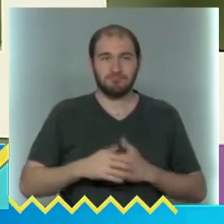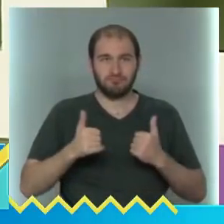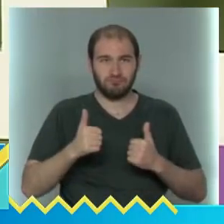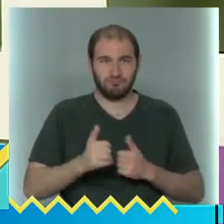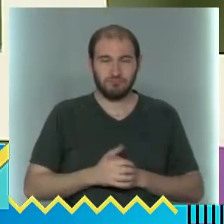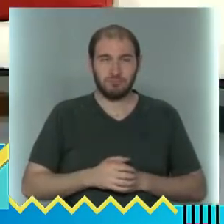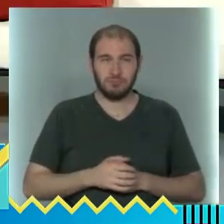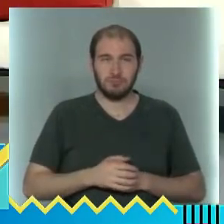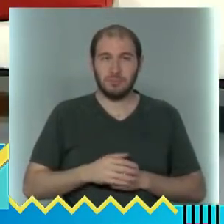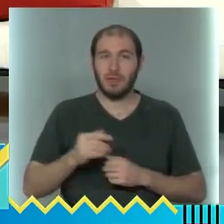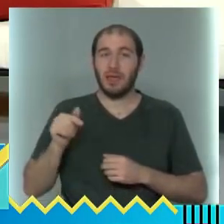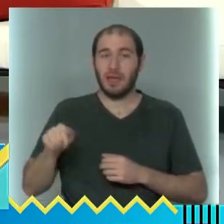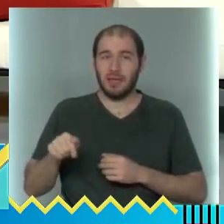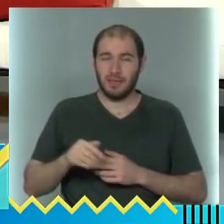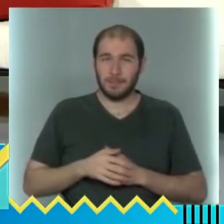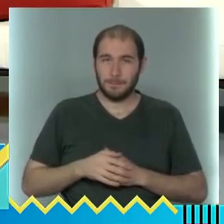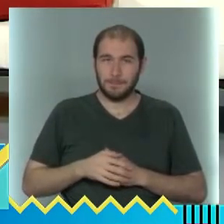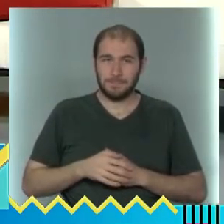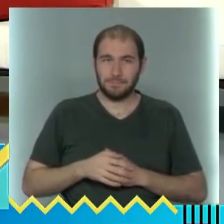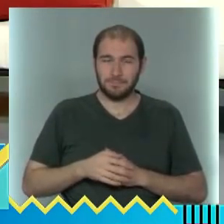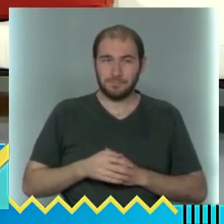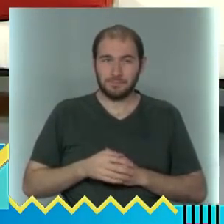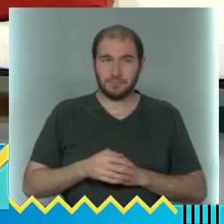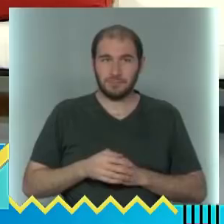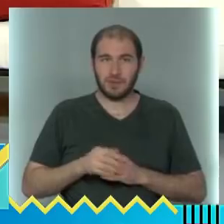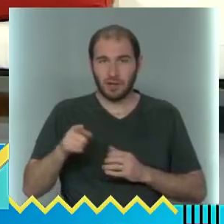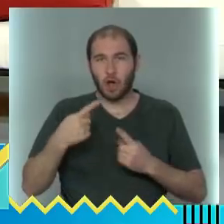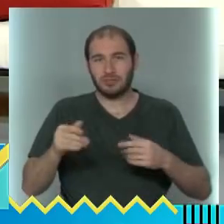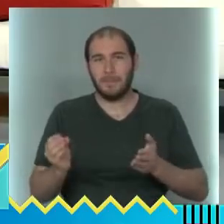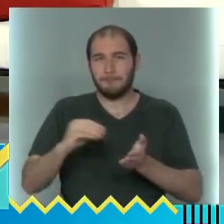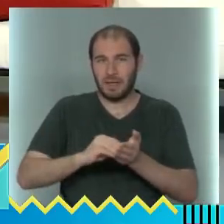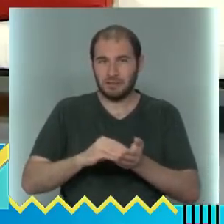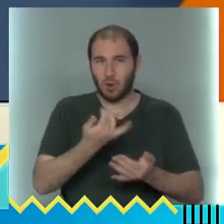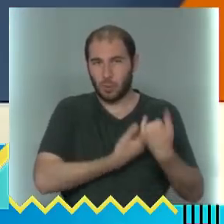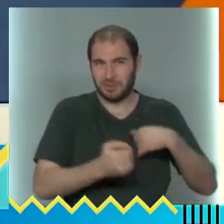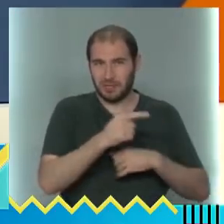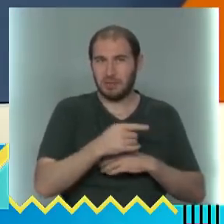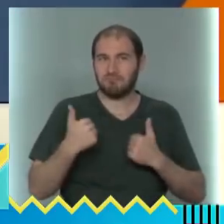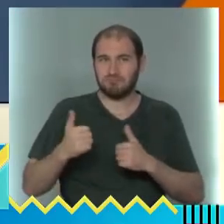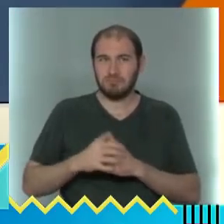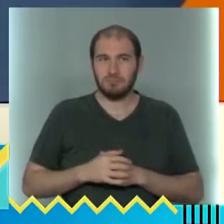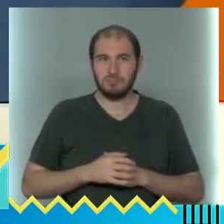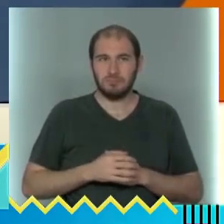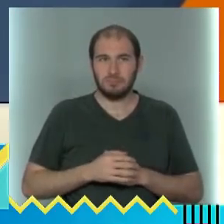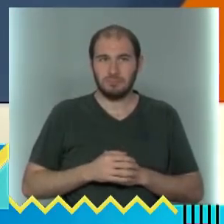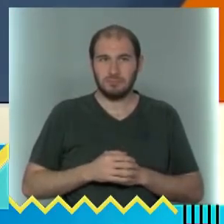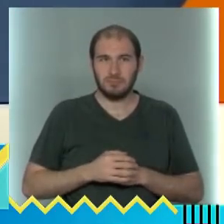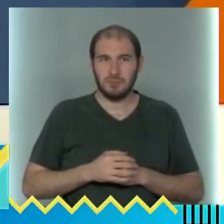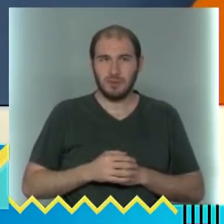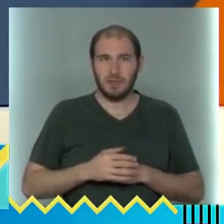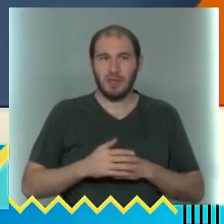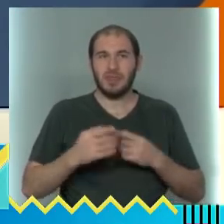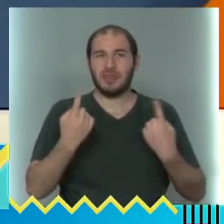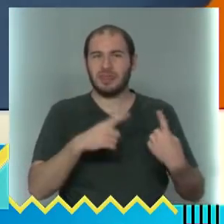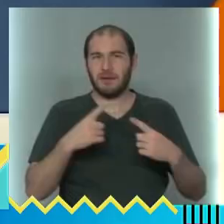bueno, entonces, sí. No, para agregar un poco a lo que dijo Mariana, que está muy bien, una cosa